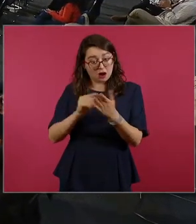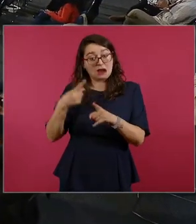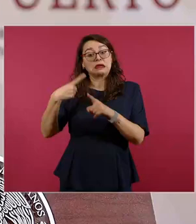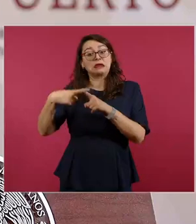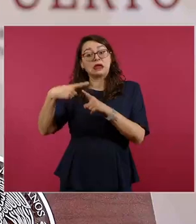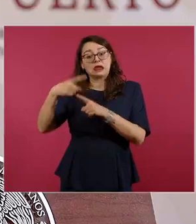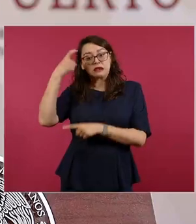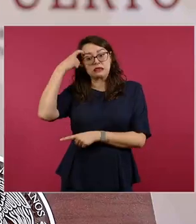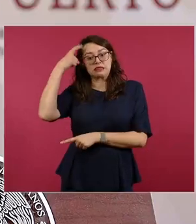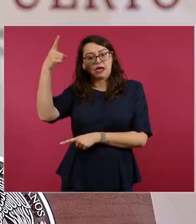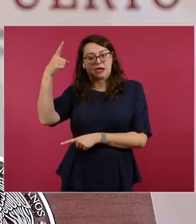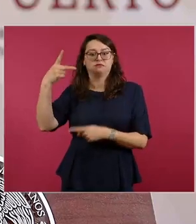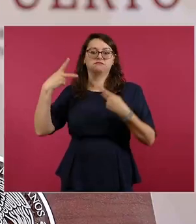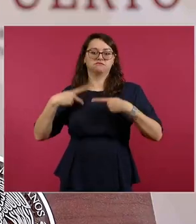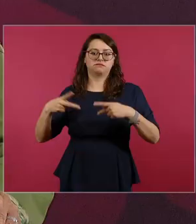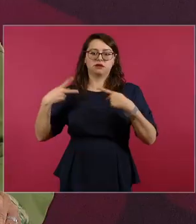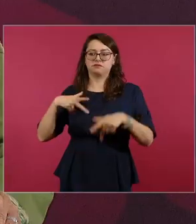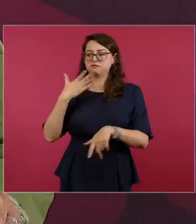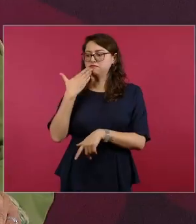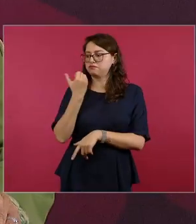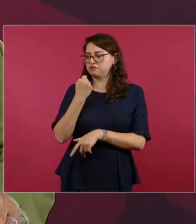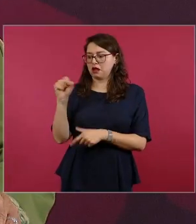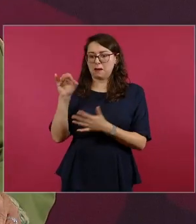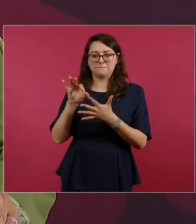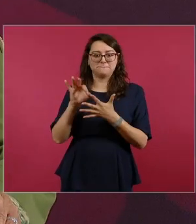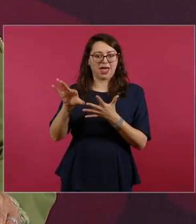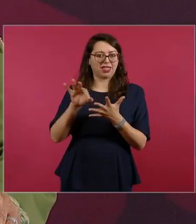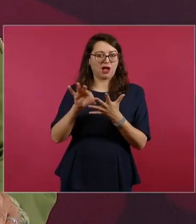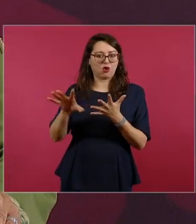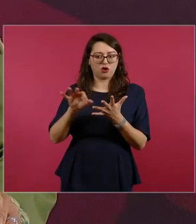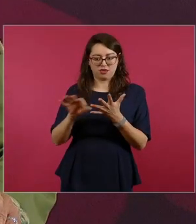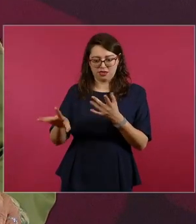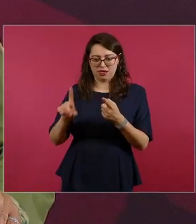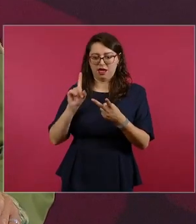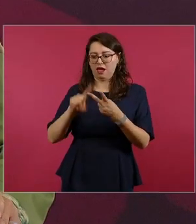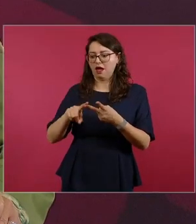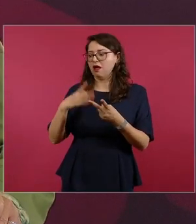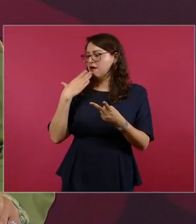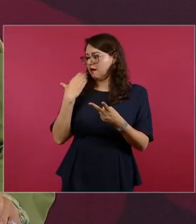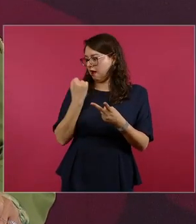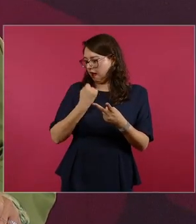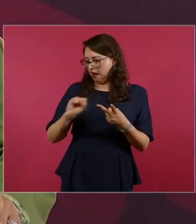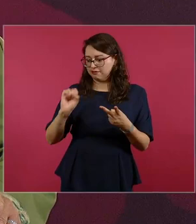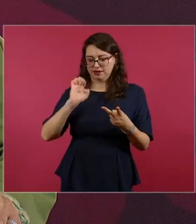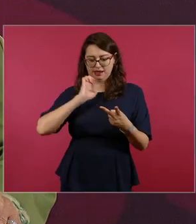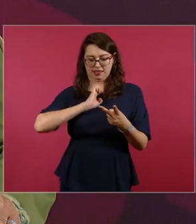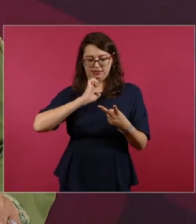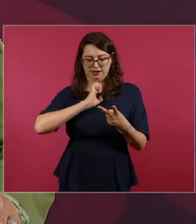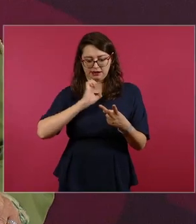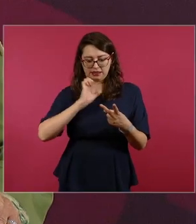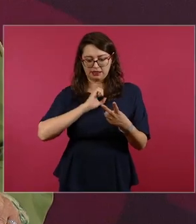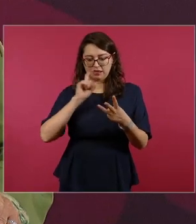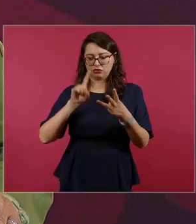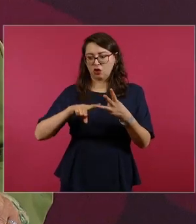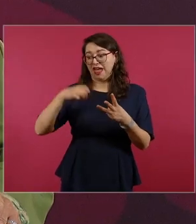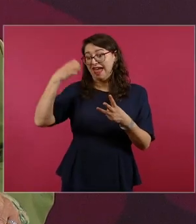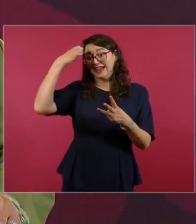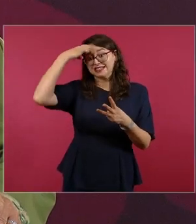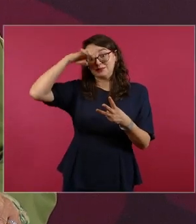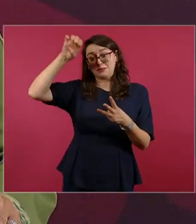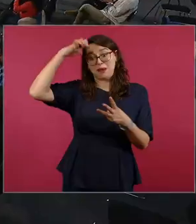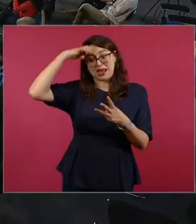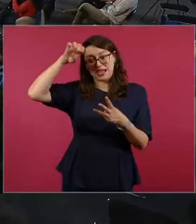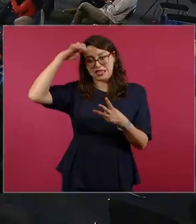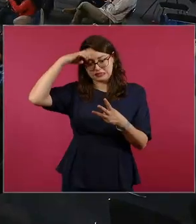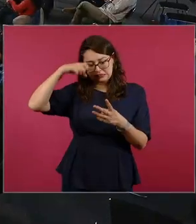personal especialista en el adiestramiento están hechos por gente con experiencia de cómo llevar a un